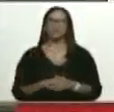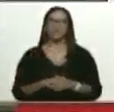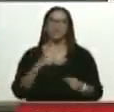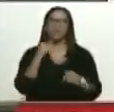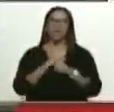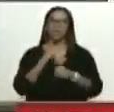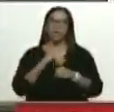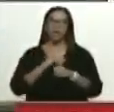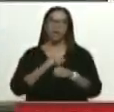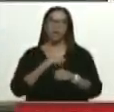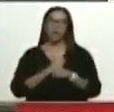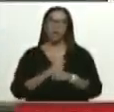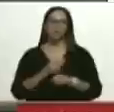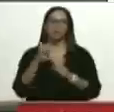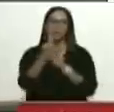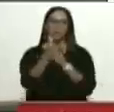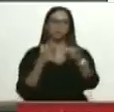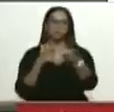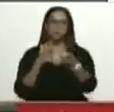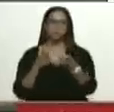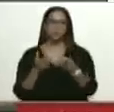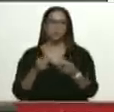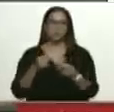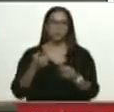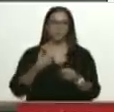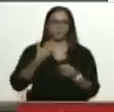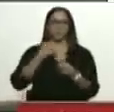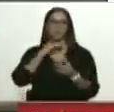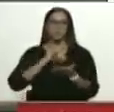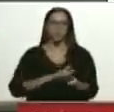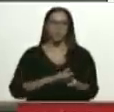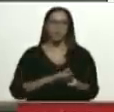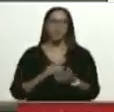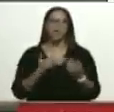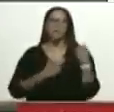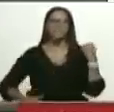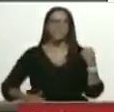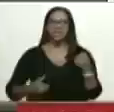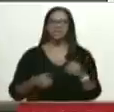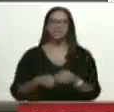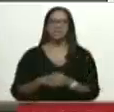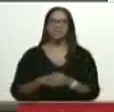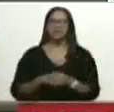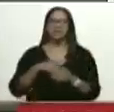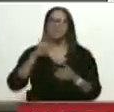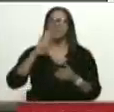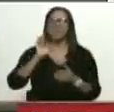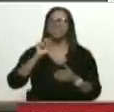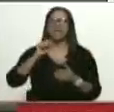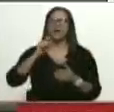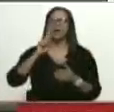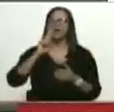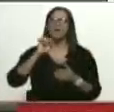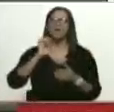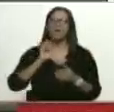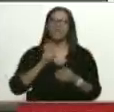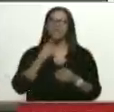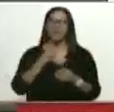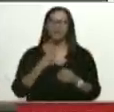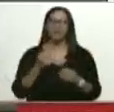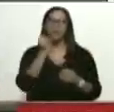Trabajador, le dispararon. El día anterior el presidente Rómulo Betancourt había dicho, los golpistas serán barridos